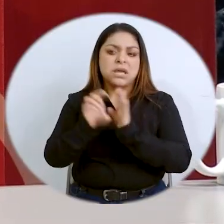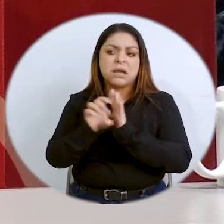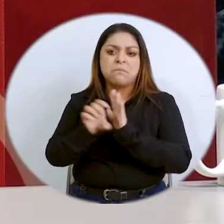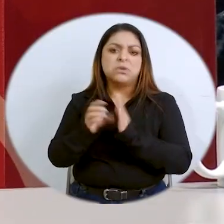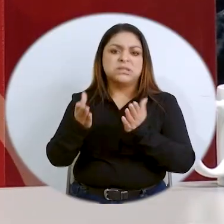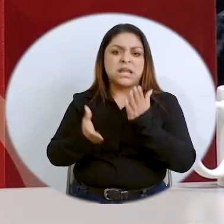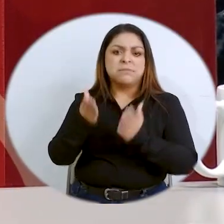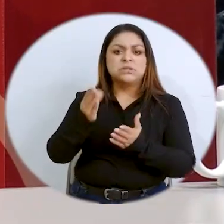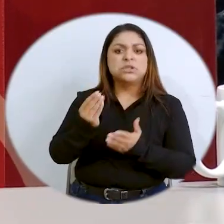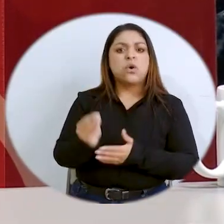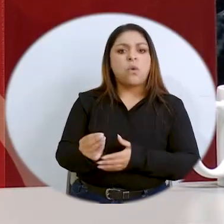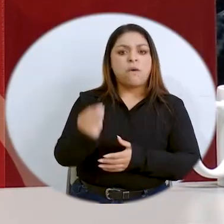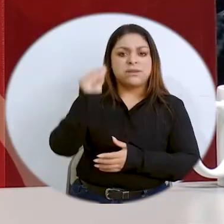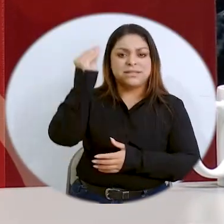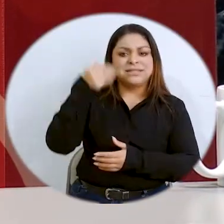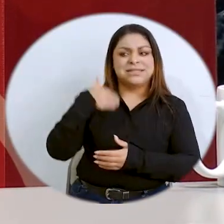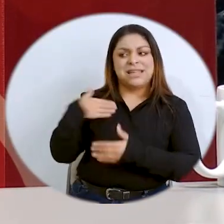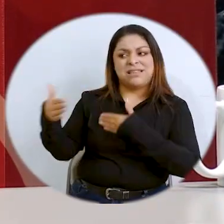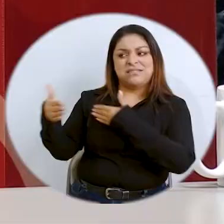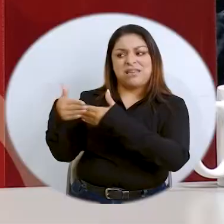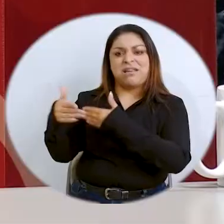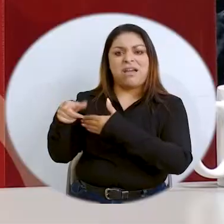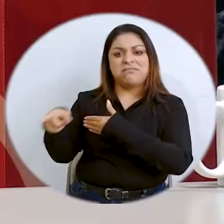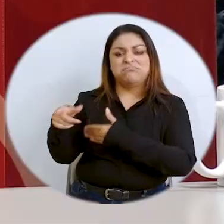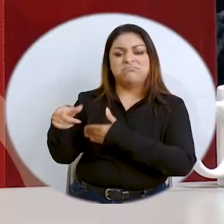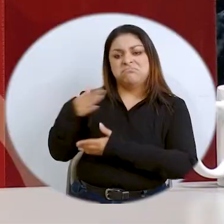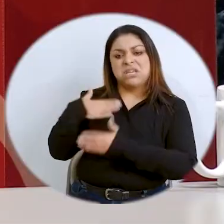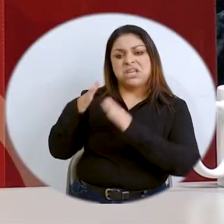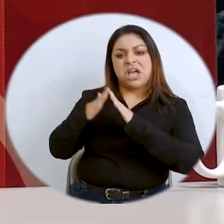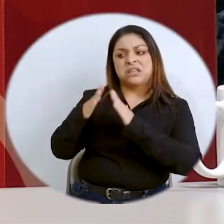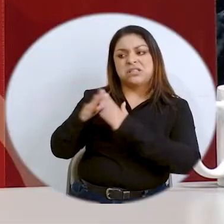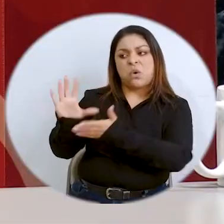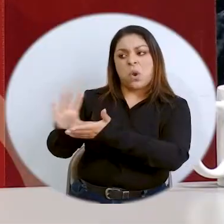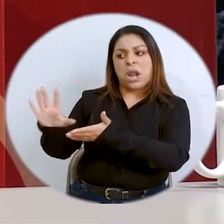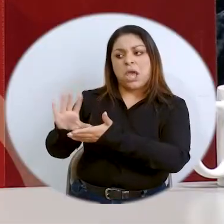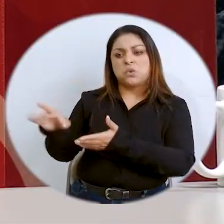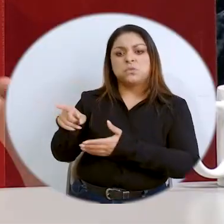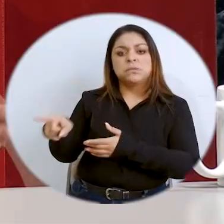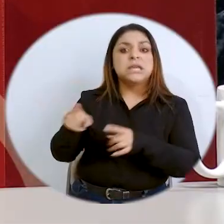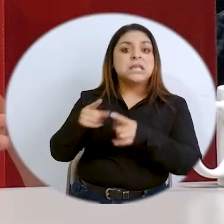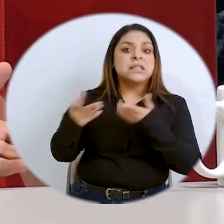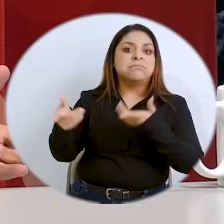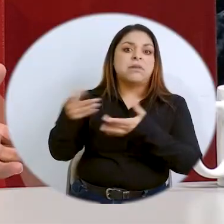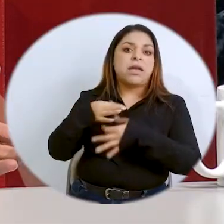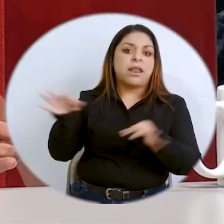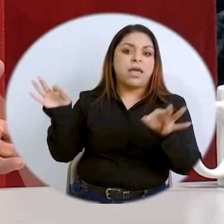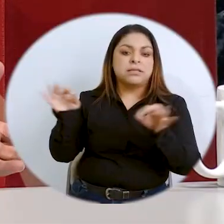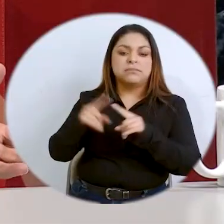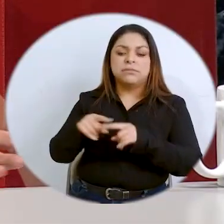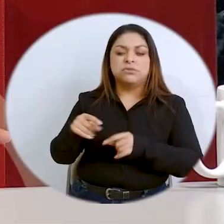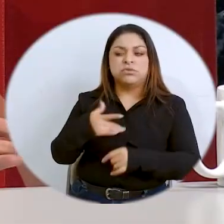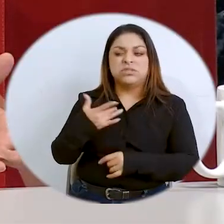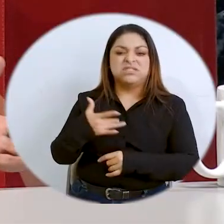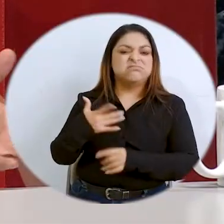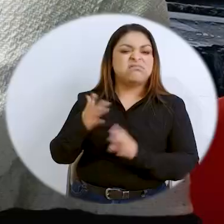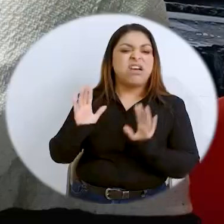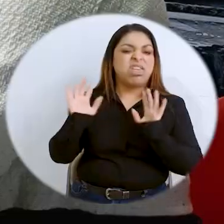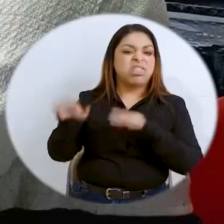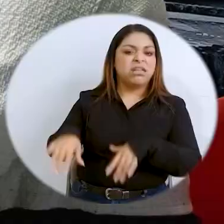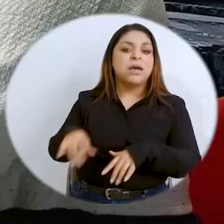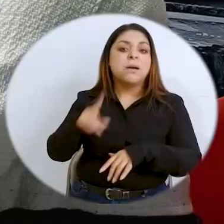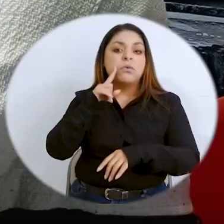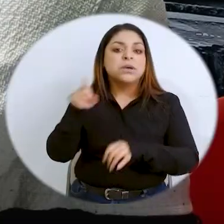jóvenes pueden tener el colegio a la par de sus hogares y tener el colegio gratuito, pero si no se sienten motivados o incentivados a estudiar porque el